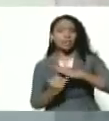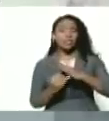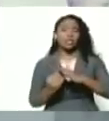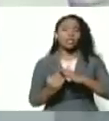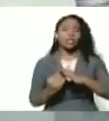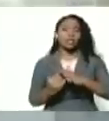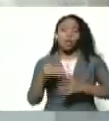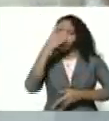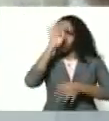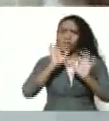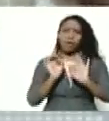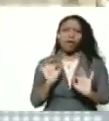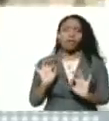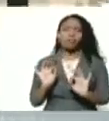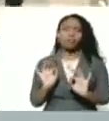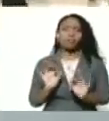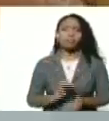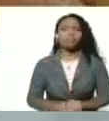duda,